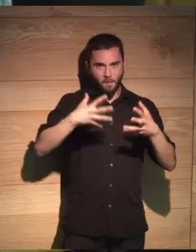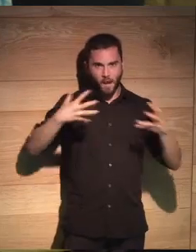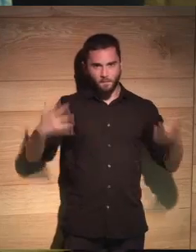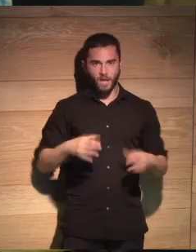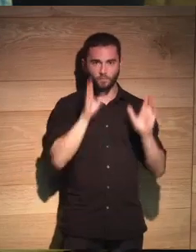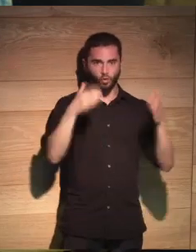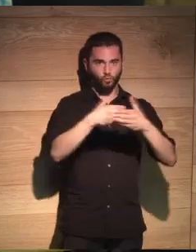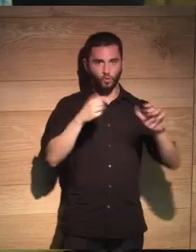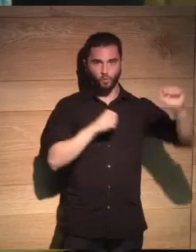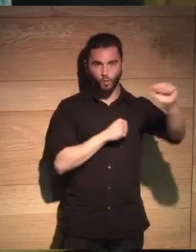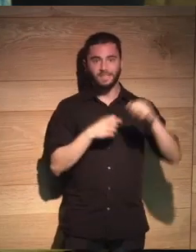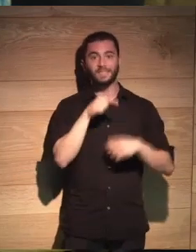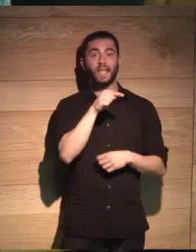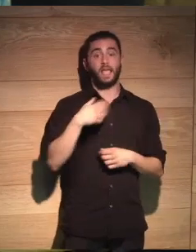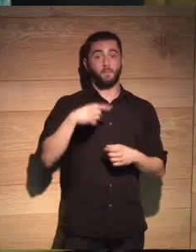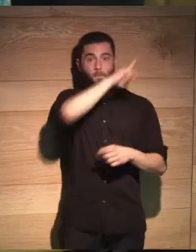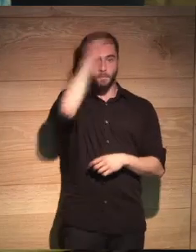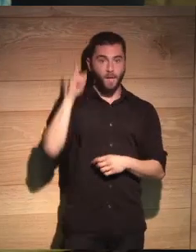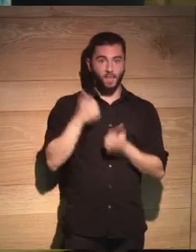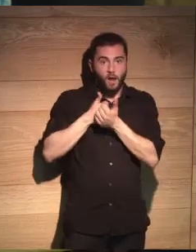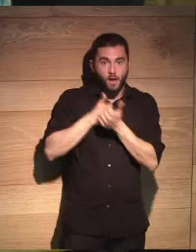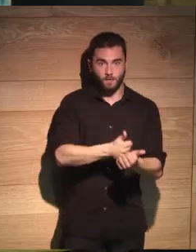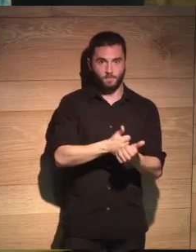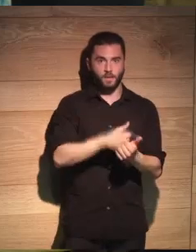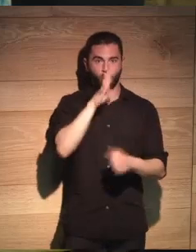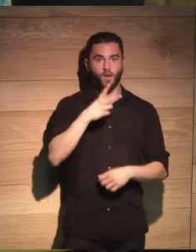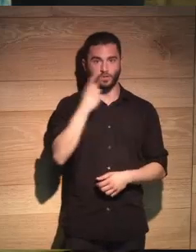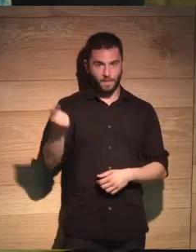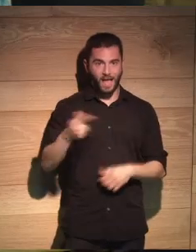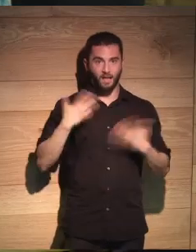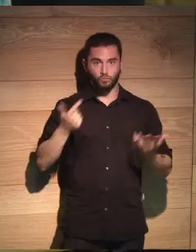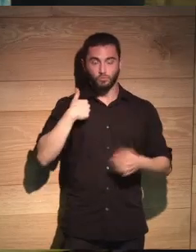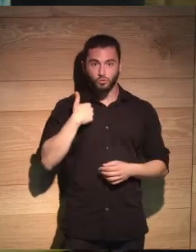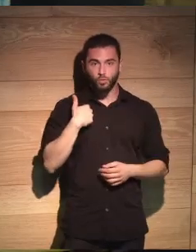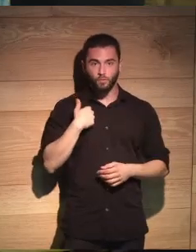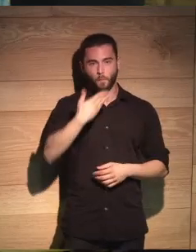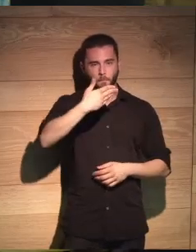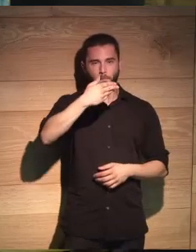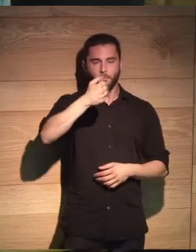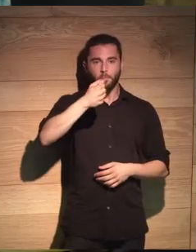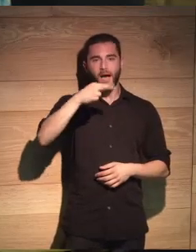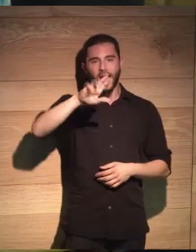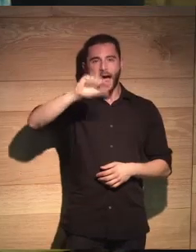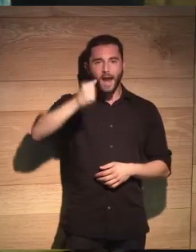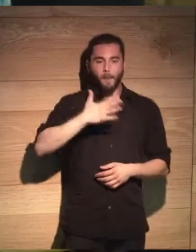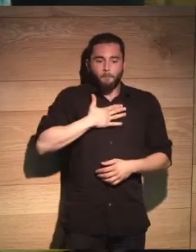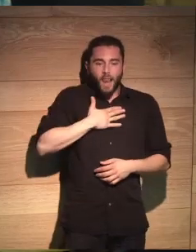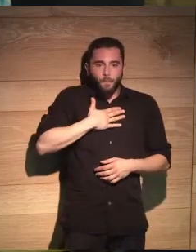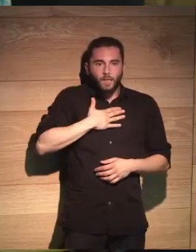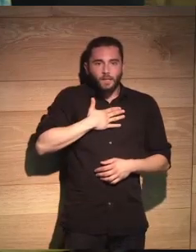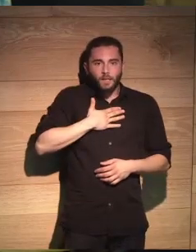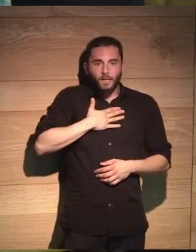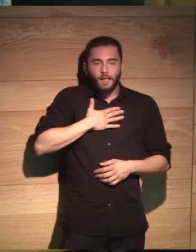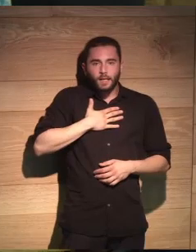Partido Comunista, que termina persiguiéndole en Madrid y es uno de los motivos de su salida. Por tanto, yo me quedo con un Barea